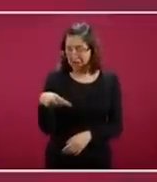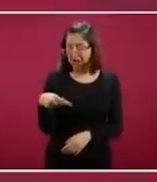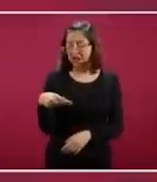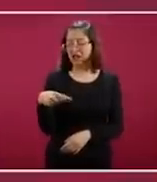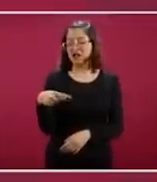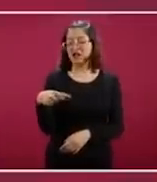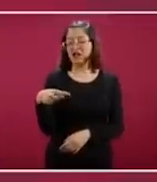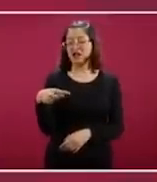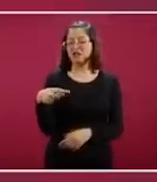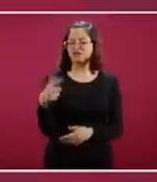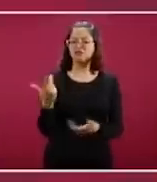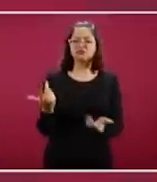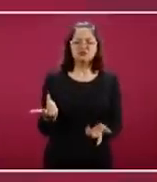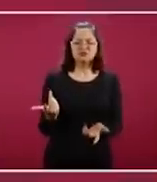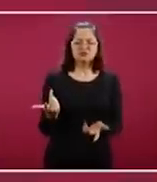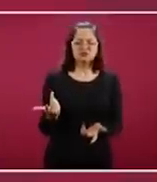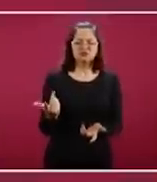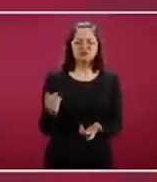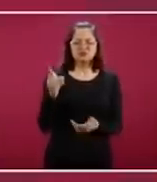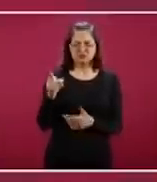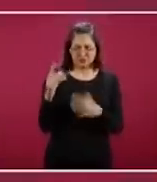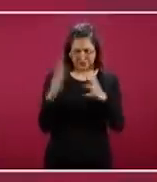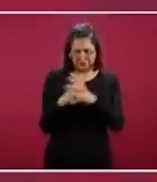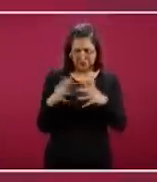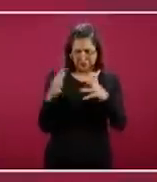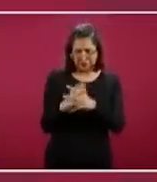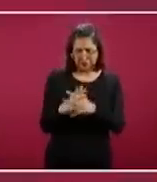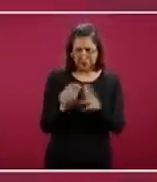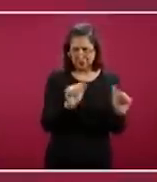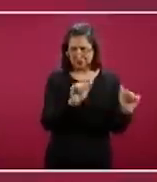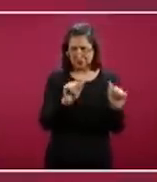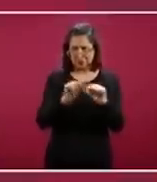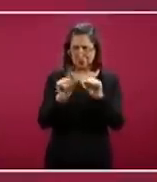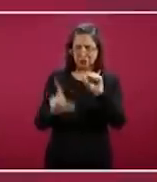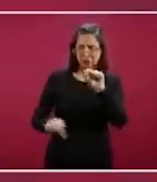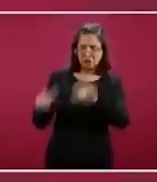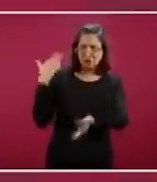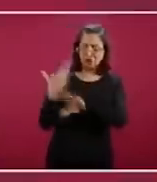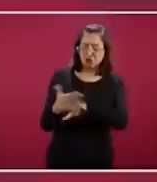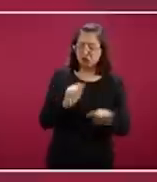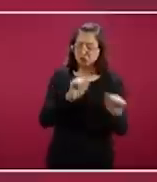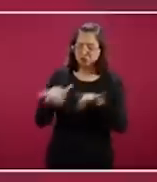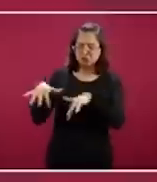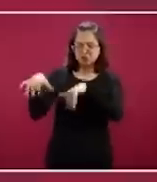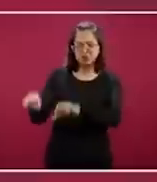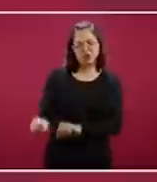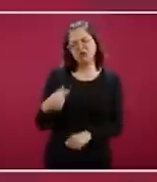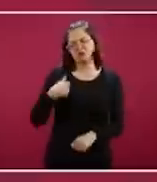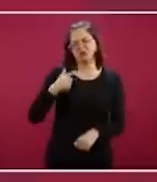para llevar a cabo la invasión de México.